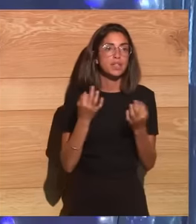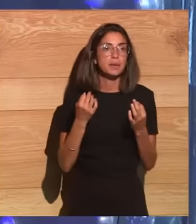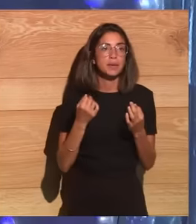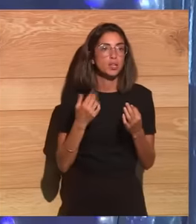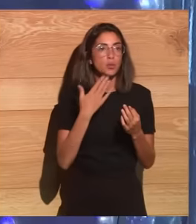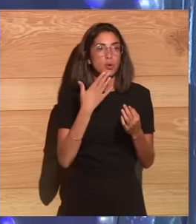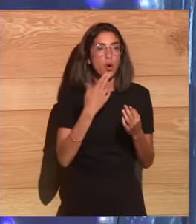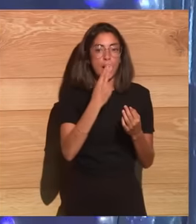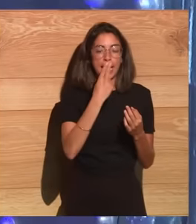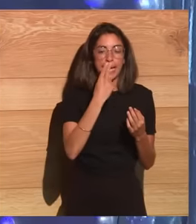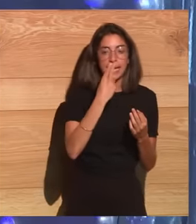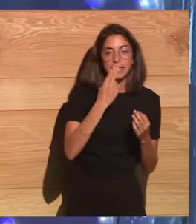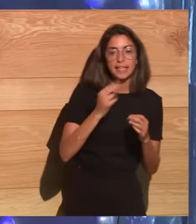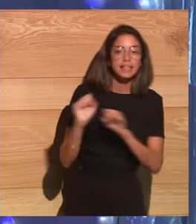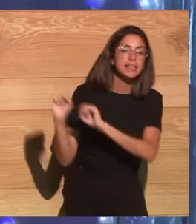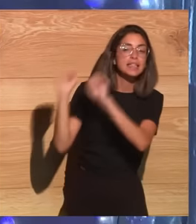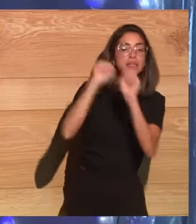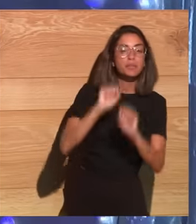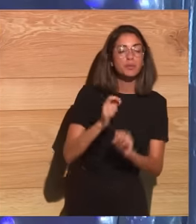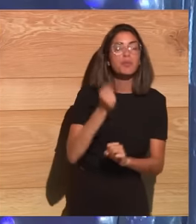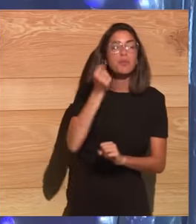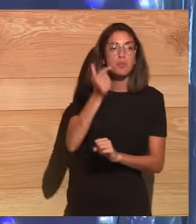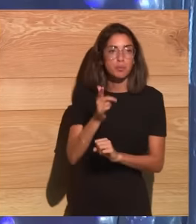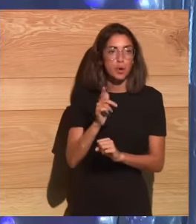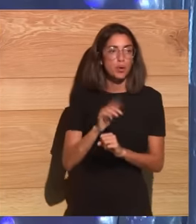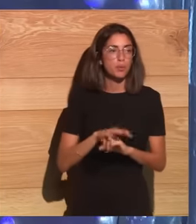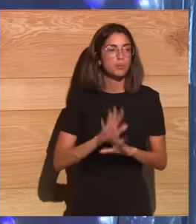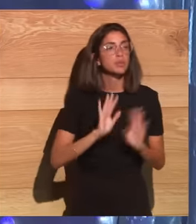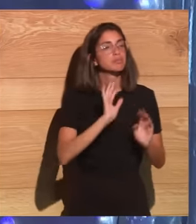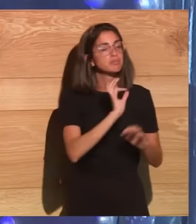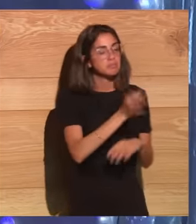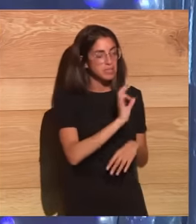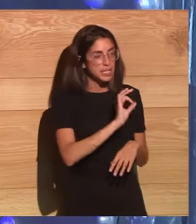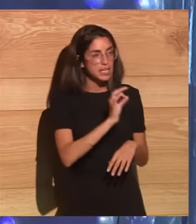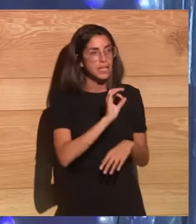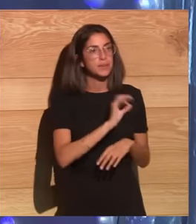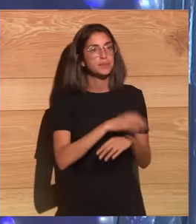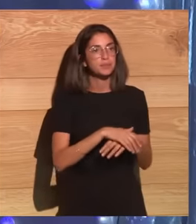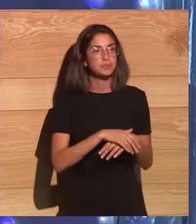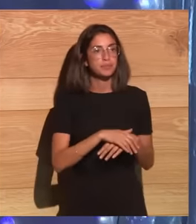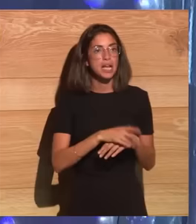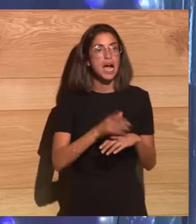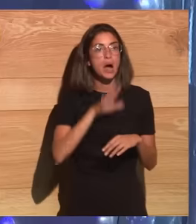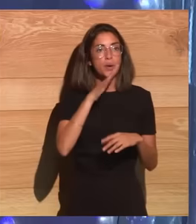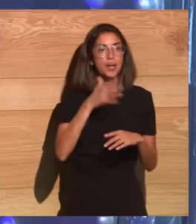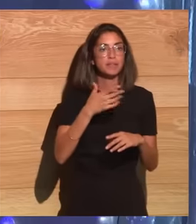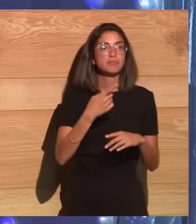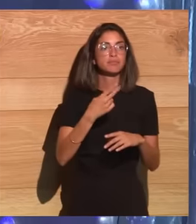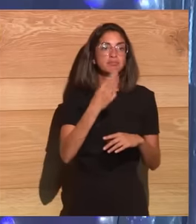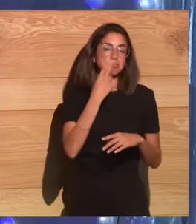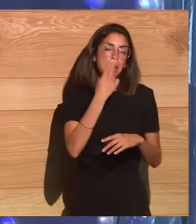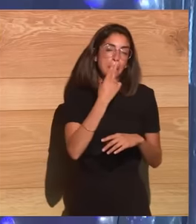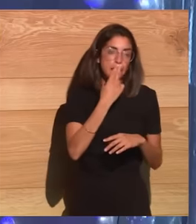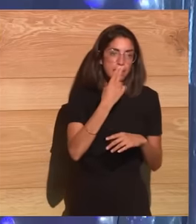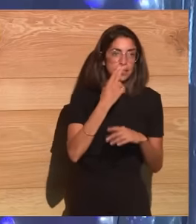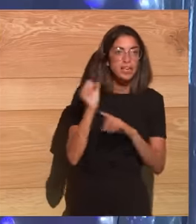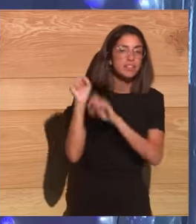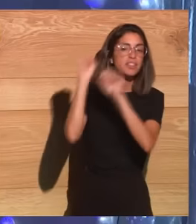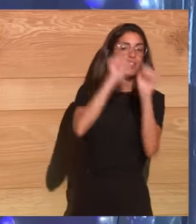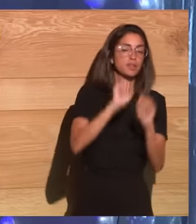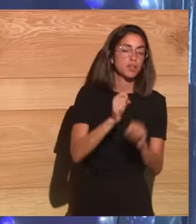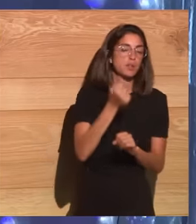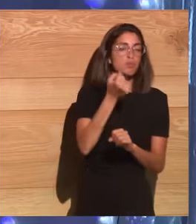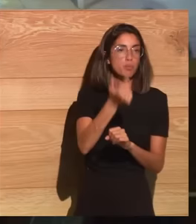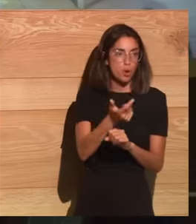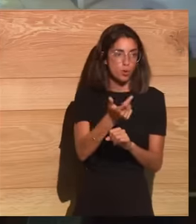Claro, es que siempre existen los defectos. Pero claro que sí, Juan. Claro, es verdad. Vamos a liberarla. Vamos a romper una lanza en favor de Hitler. Porque la gente decía.